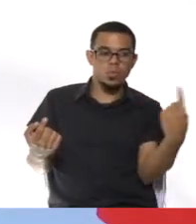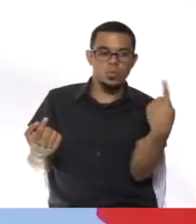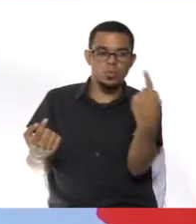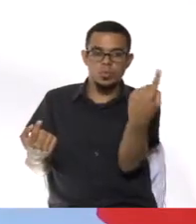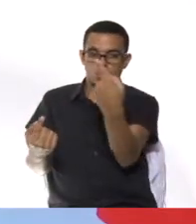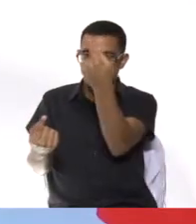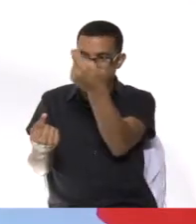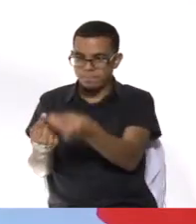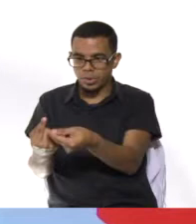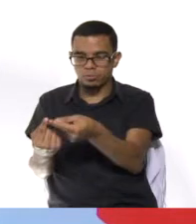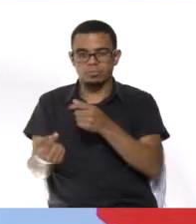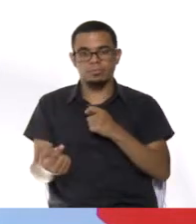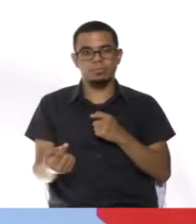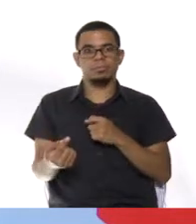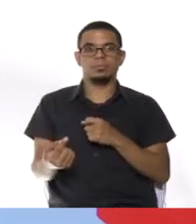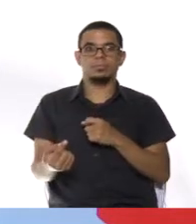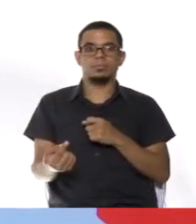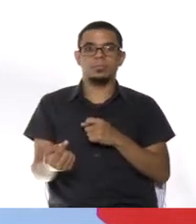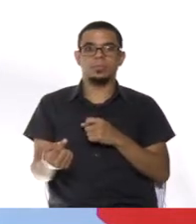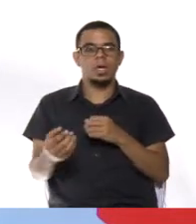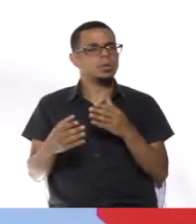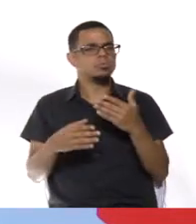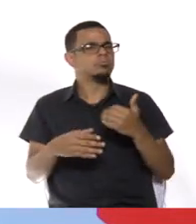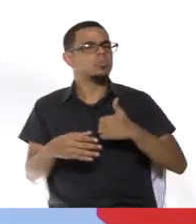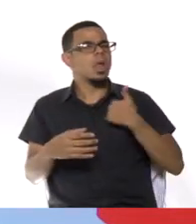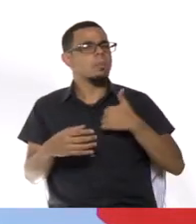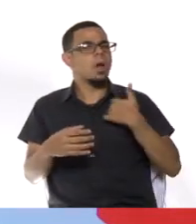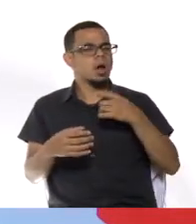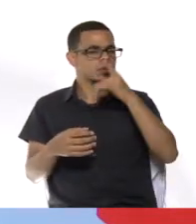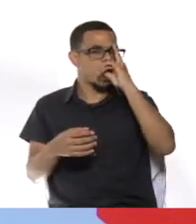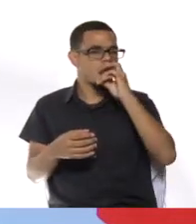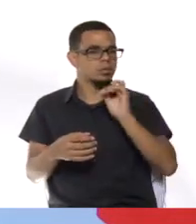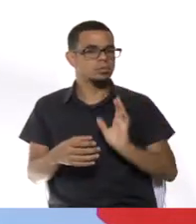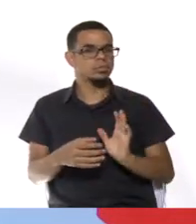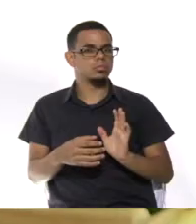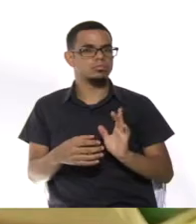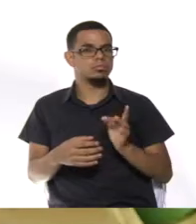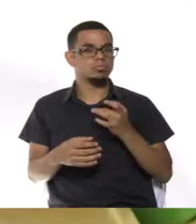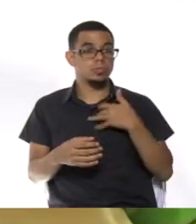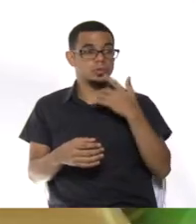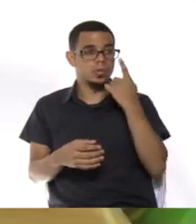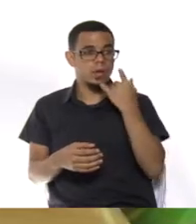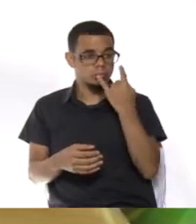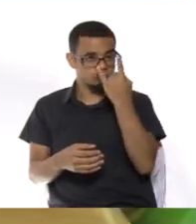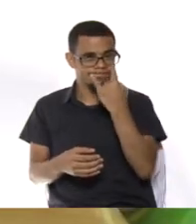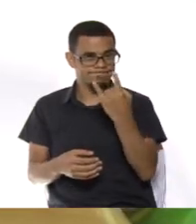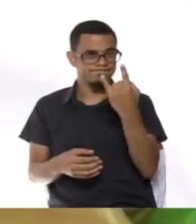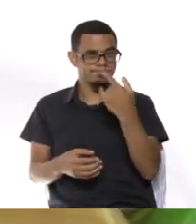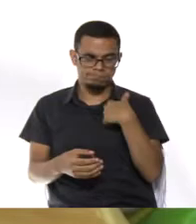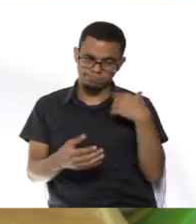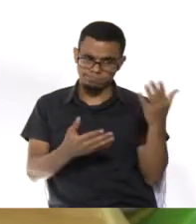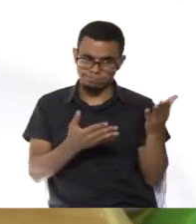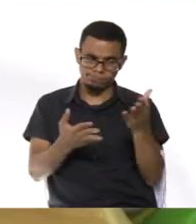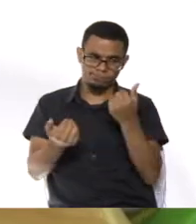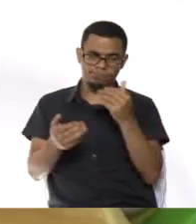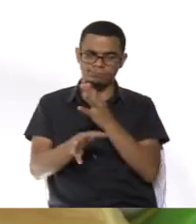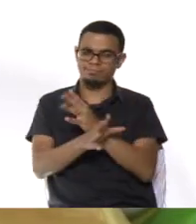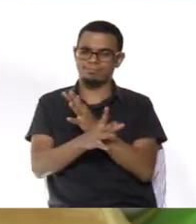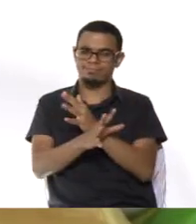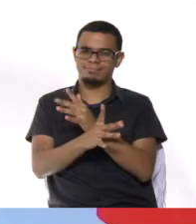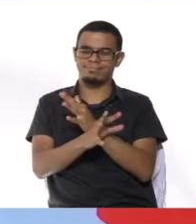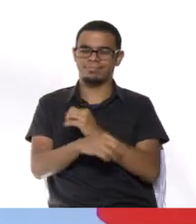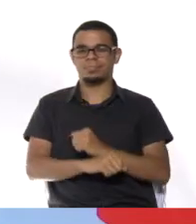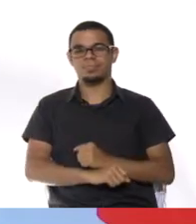distancia, ya sea del tamaño o la edad de que tenga el niño. Yo en esta oportunidad lo voy a lanzar aquí. Con esta actividad ellos se